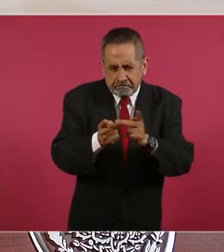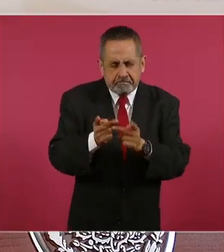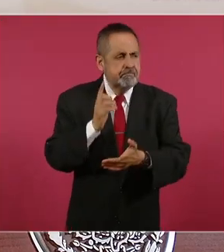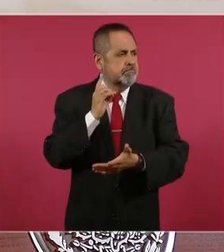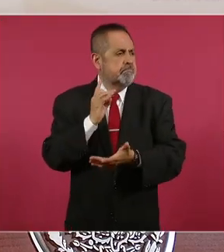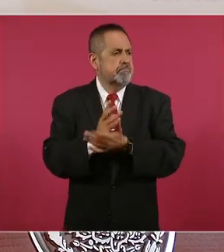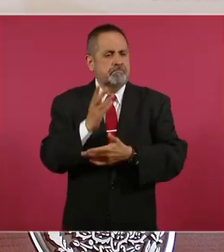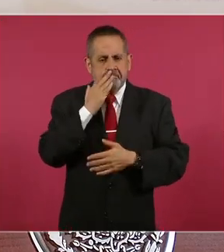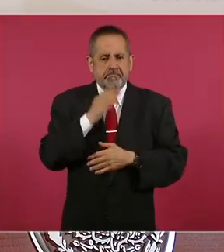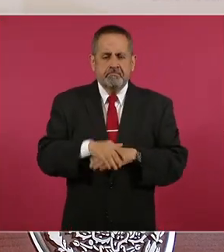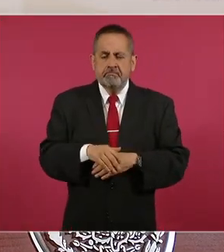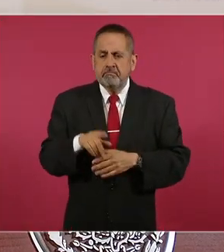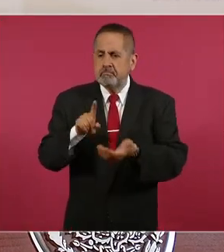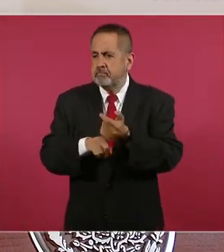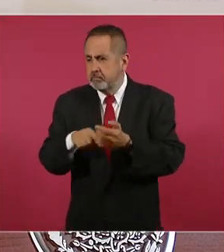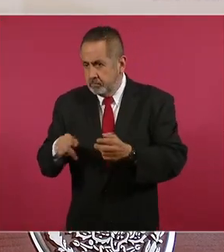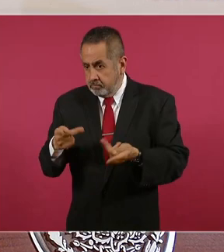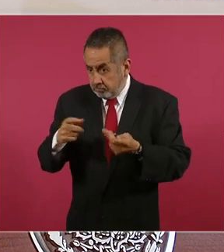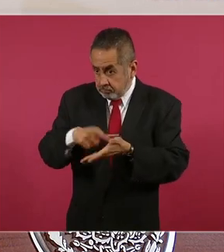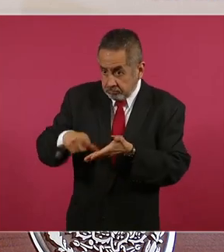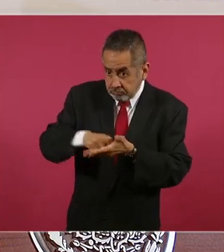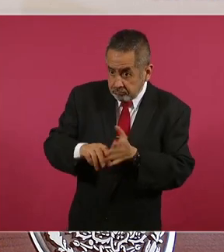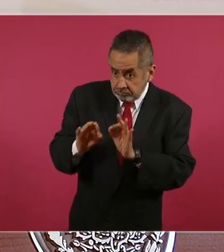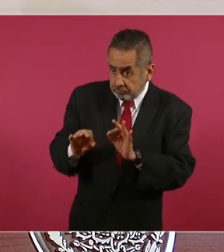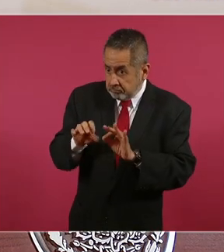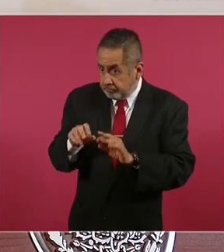cómo van las ventas abajo.